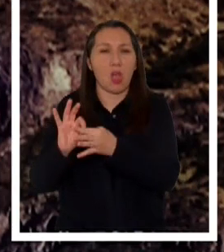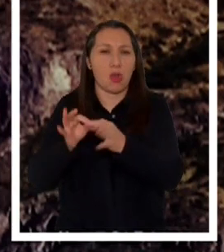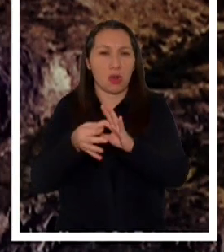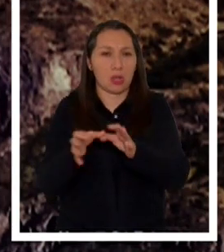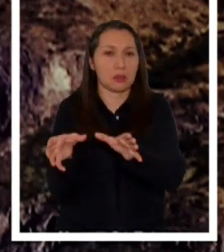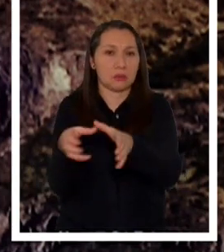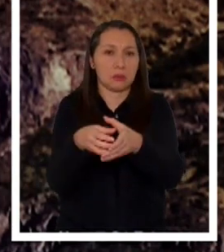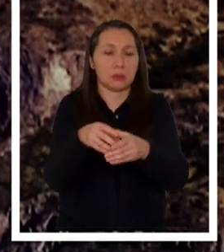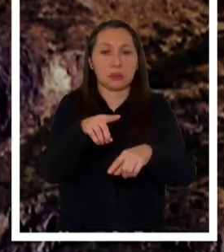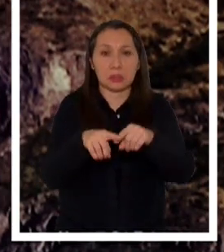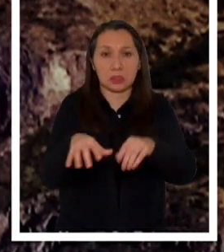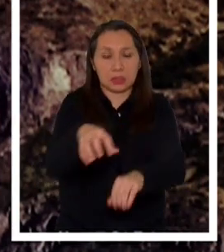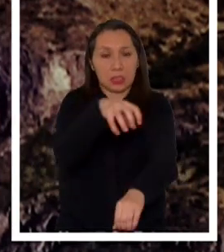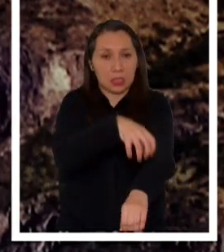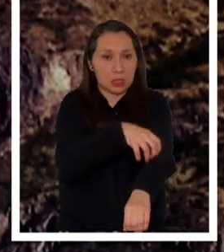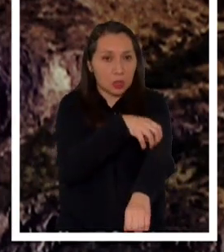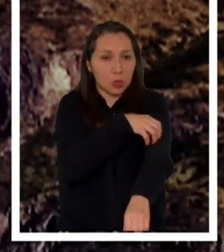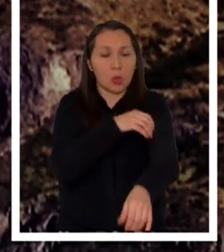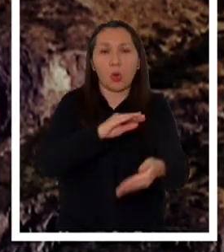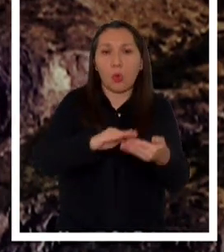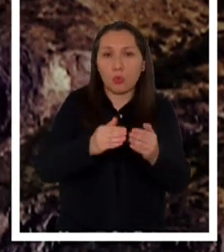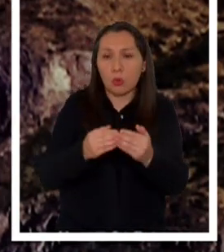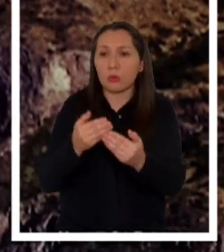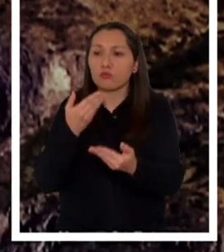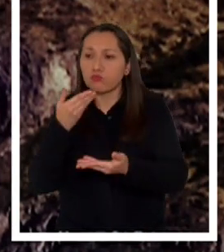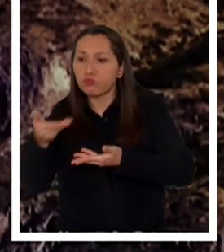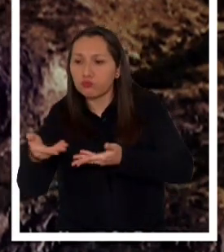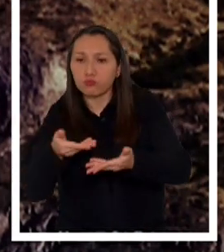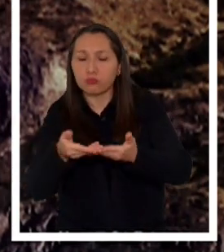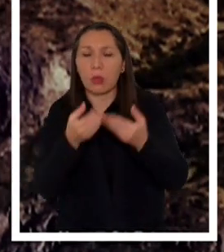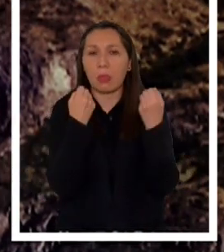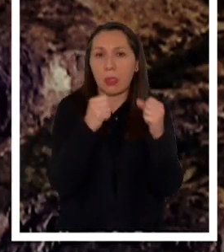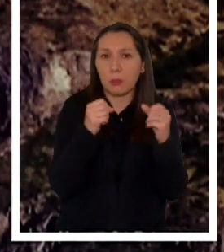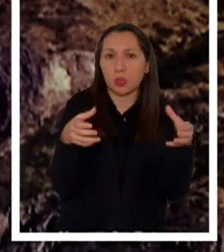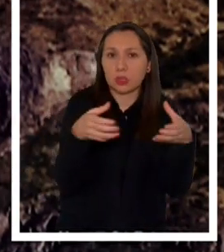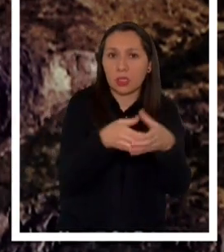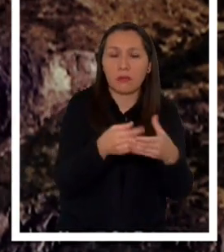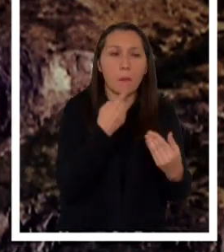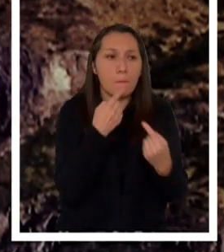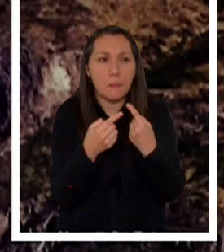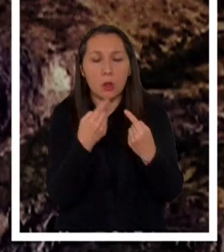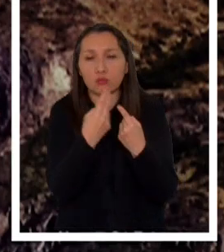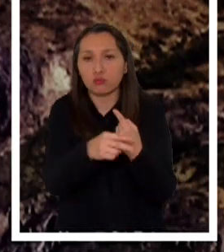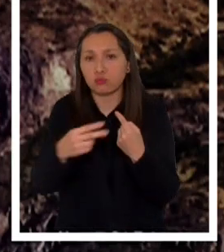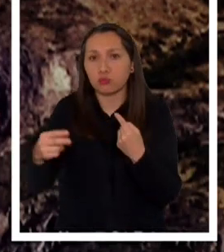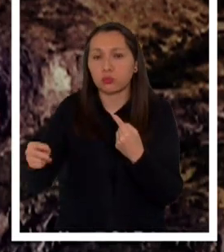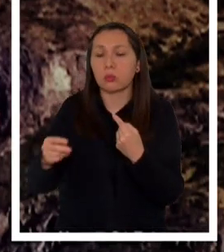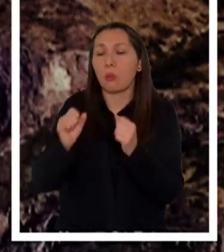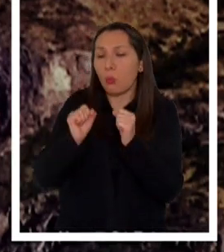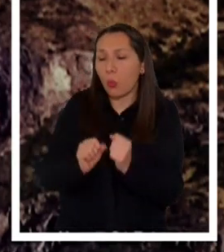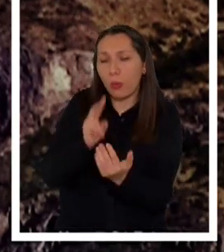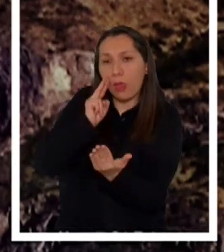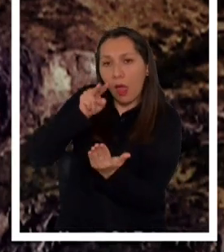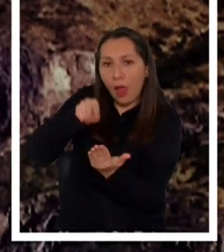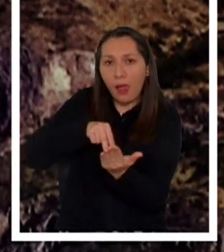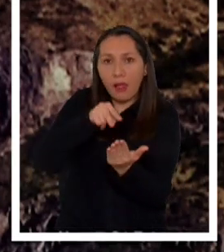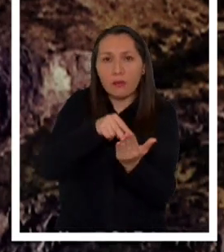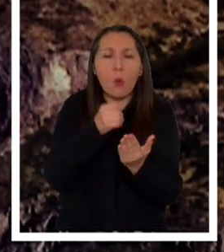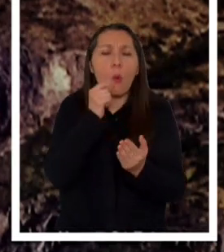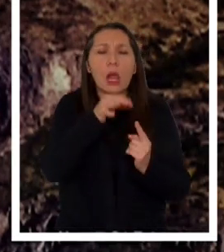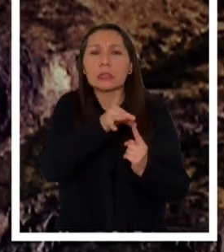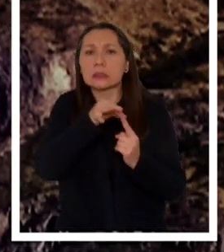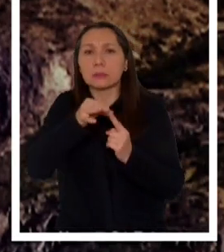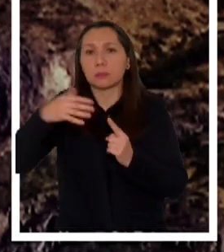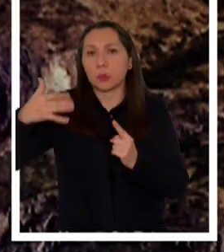tanto territoriales de comunitarias de organizaciones deportivas para poder revisar Cuáles son las